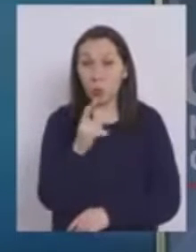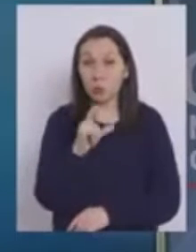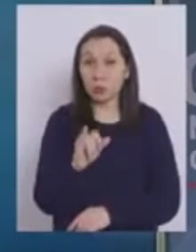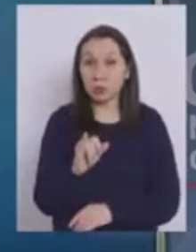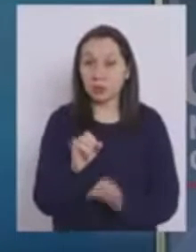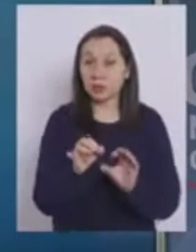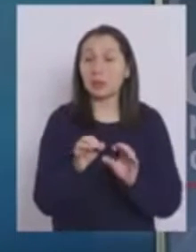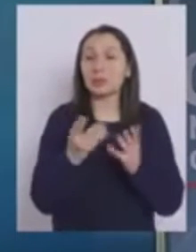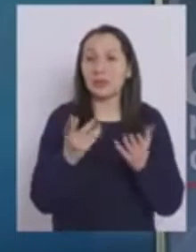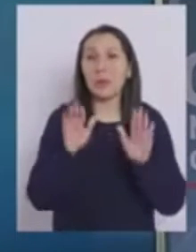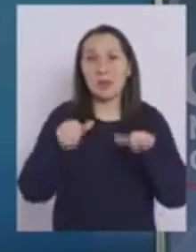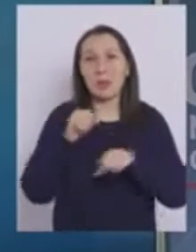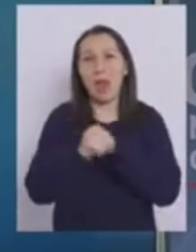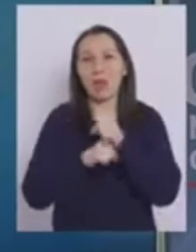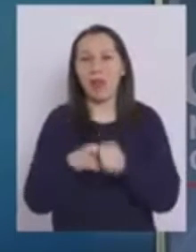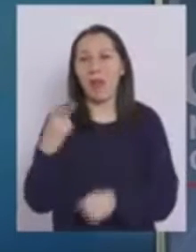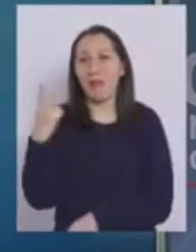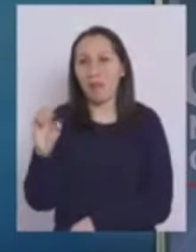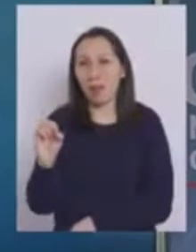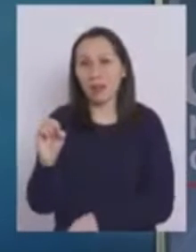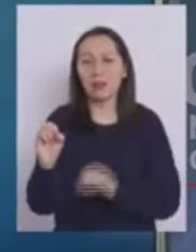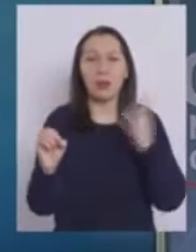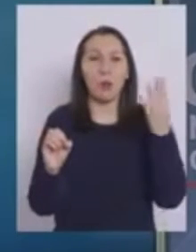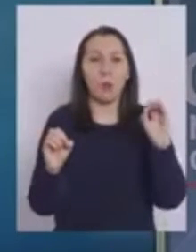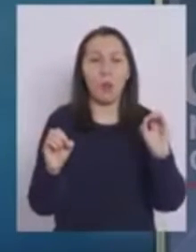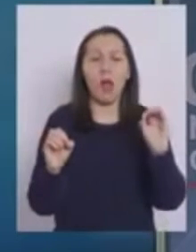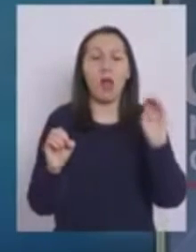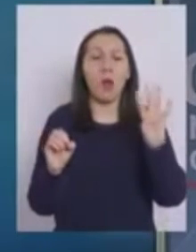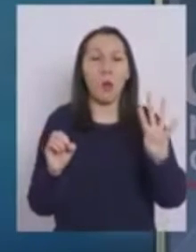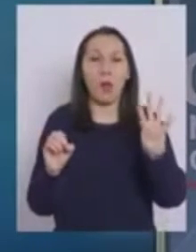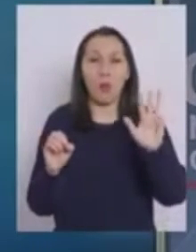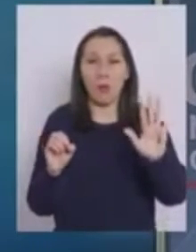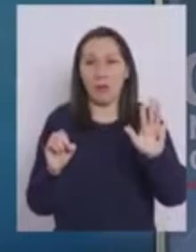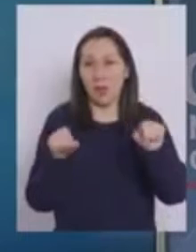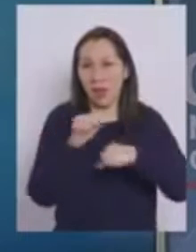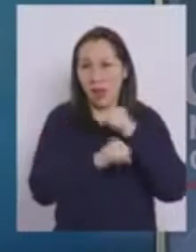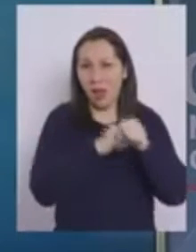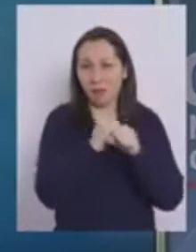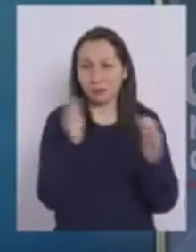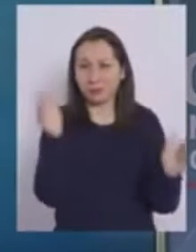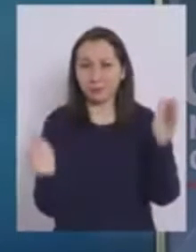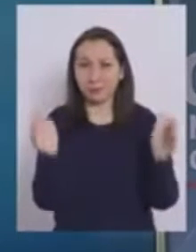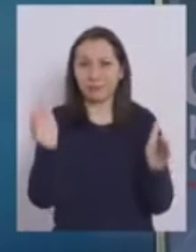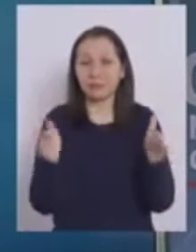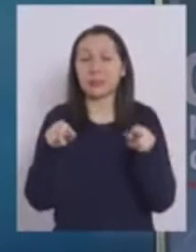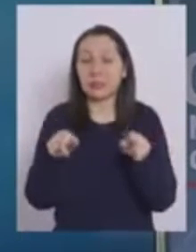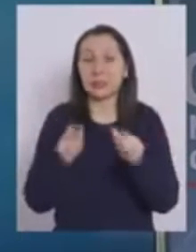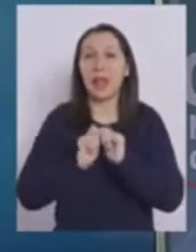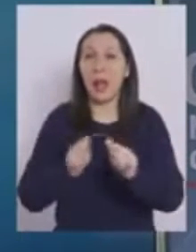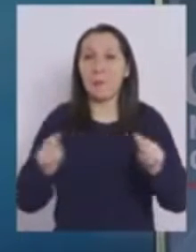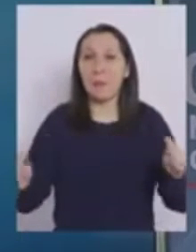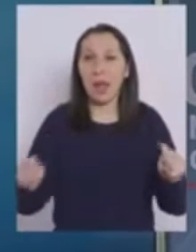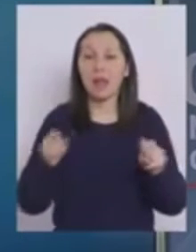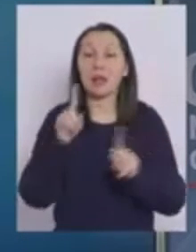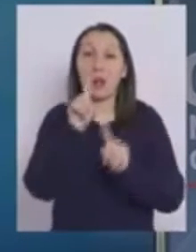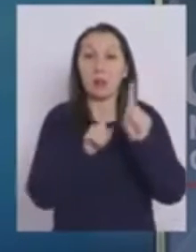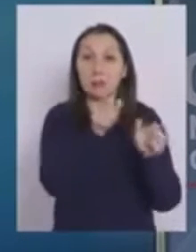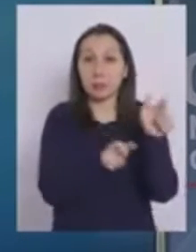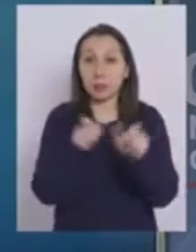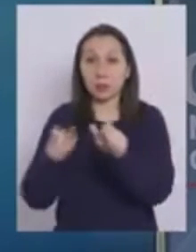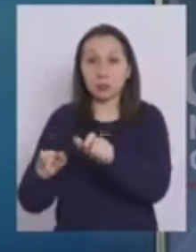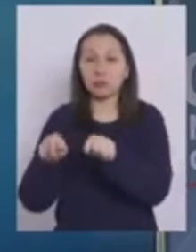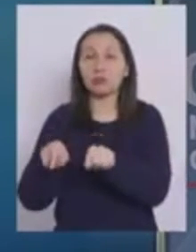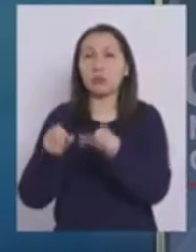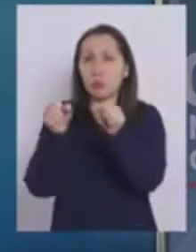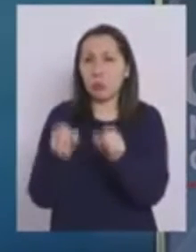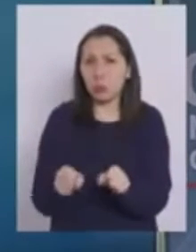este rango etario, entre los 20 y los 49 años. Es por eso que estamos haciendo esta campaña para que aquellas personas